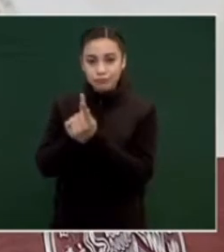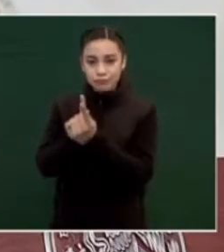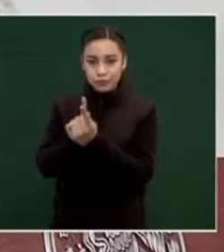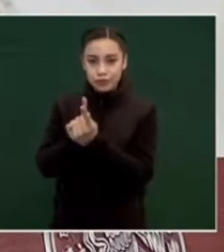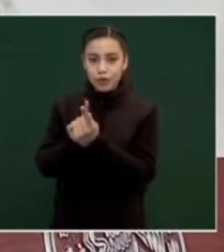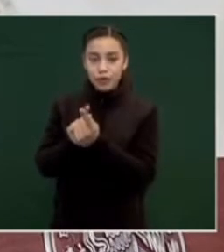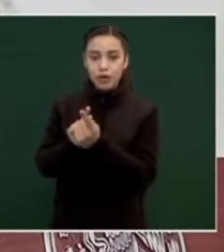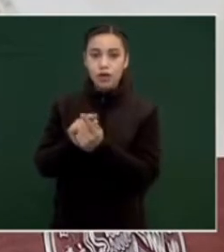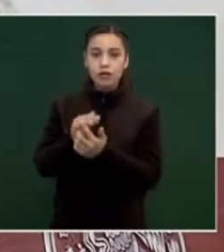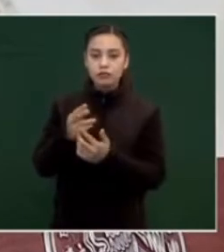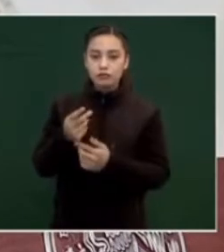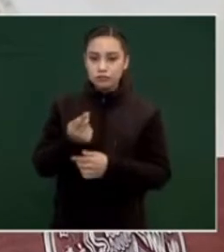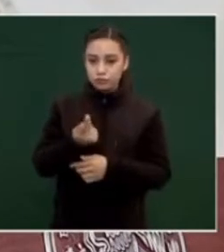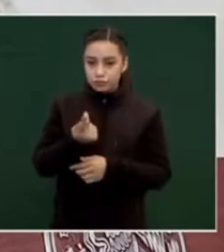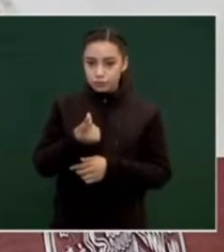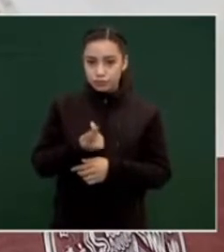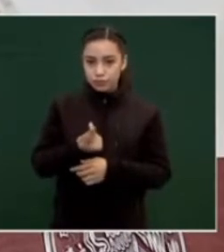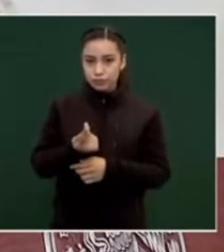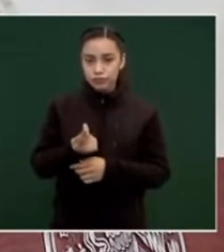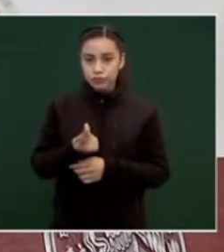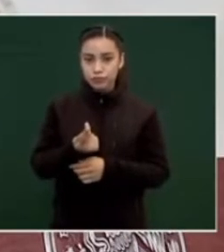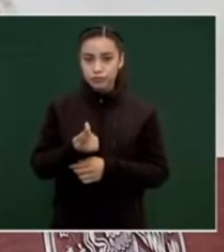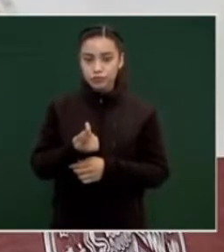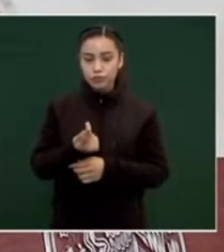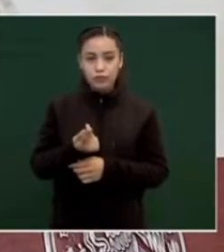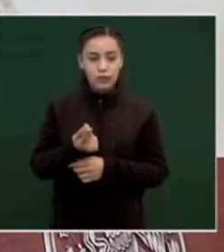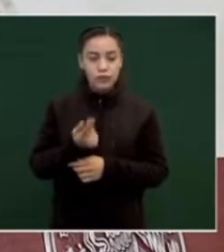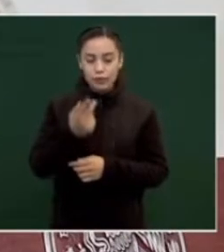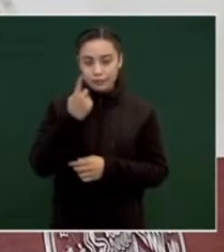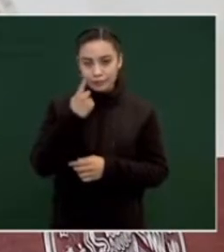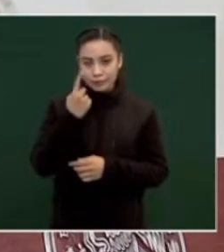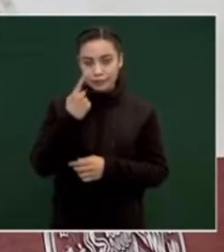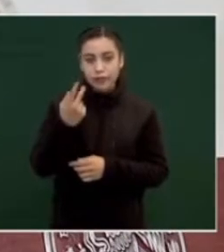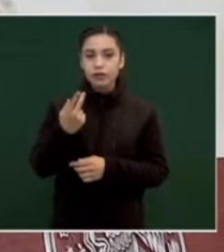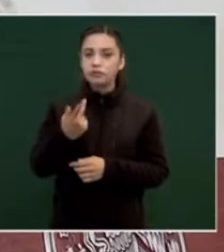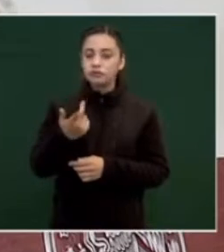en relación de tiempo atrás